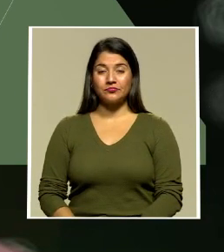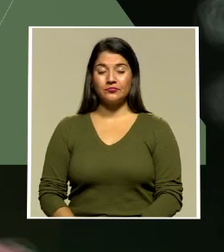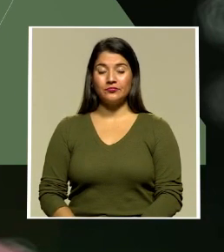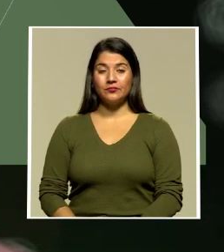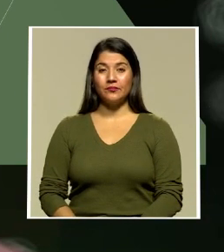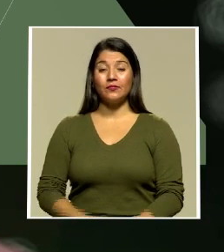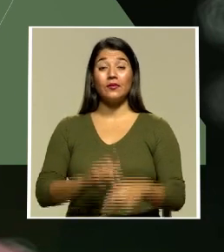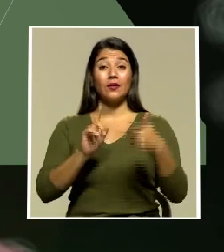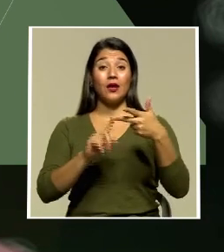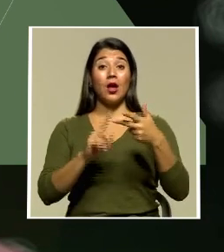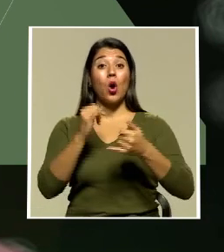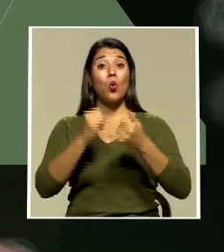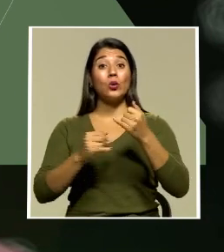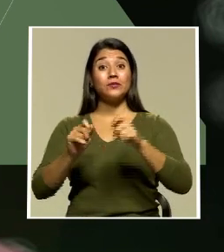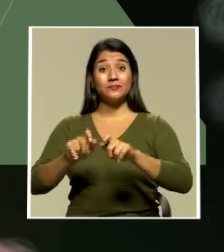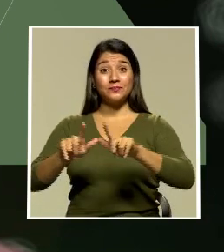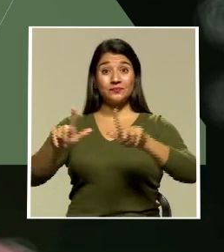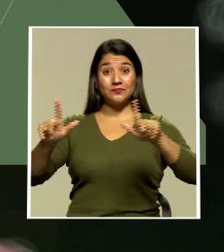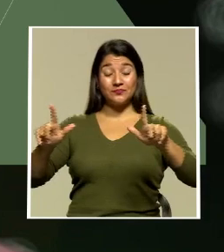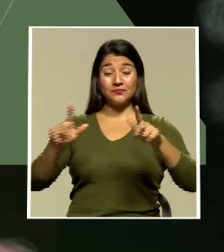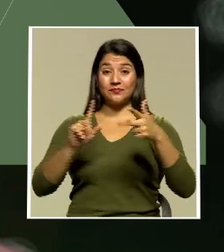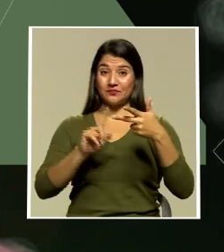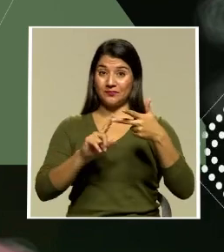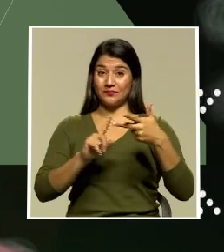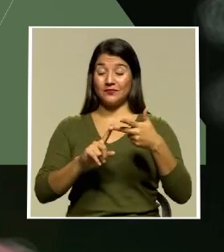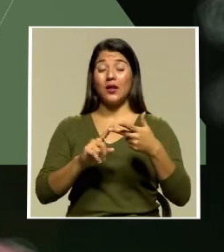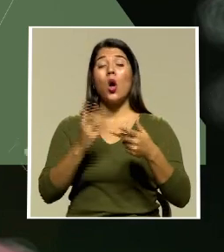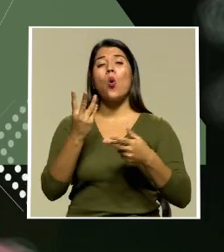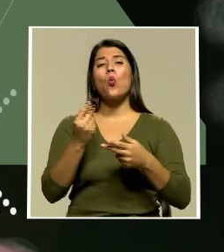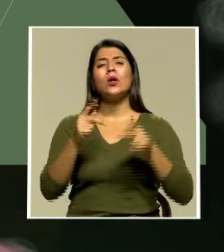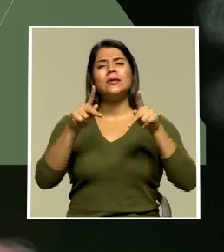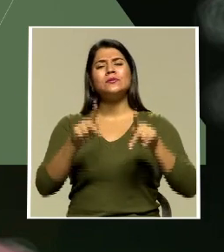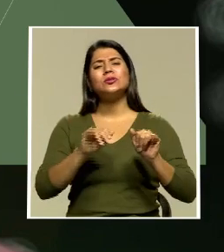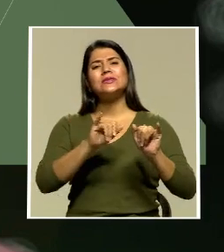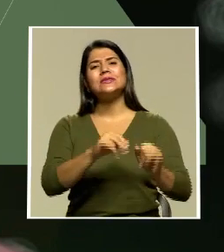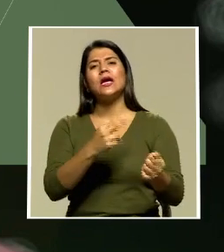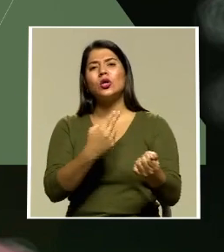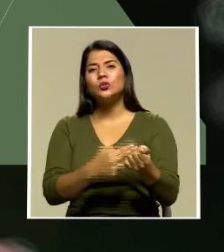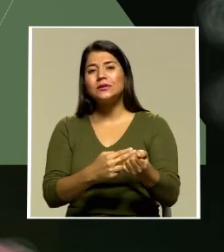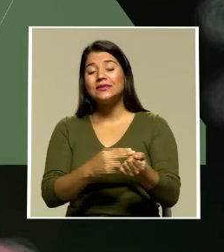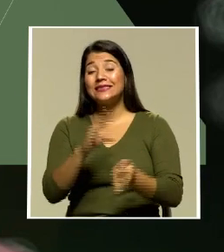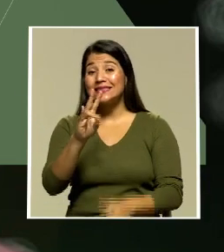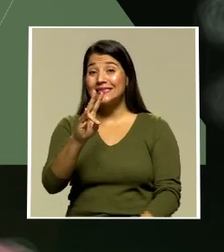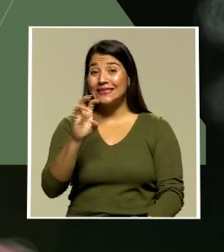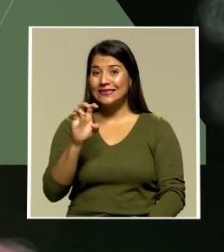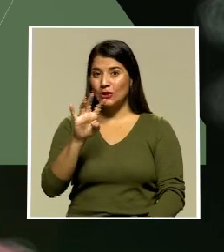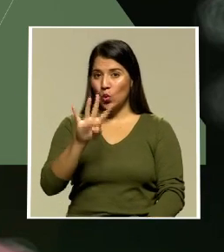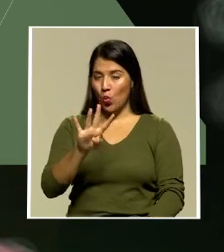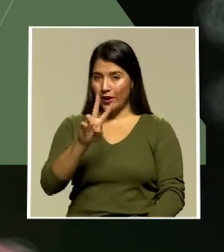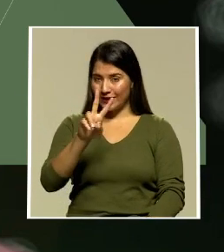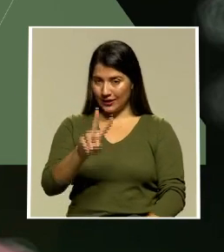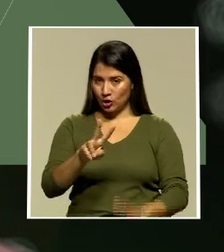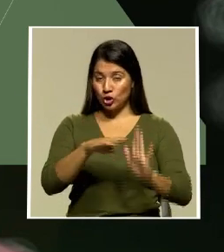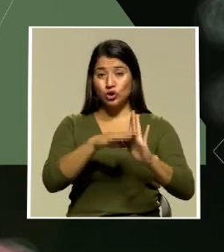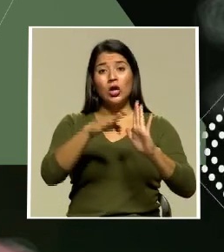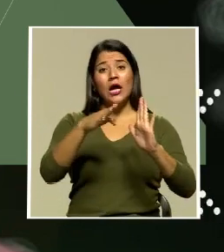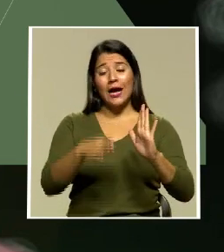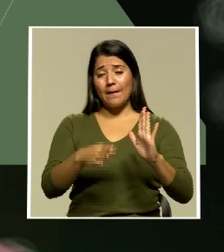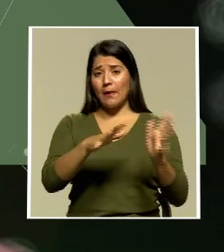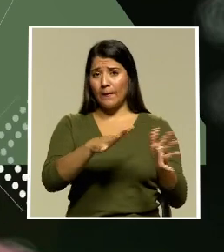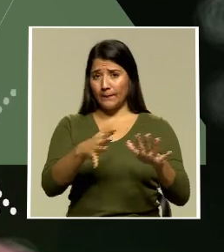Pasamos a nuestra última pantalla para dar los datos de hospitalizados. Hay 742 en camas